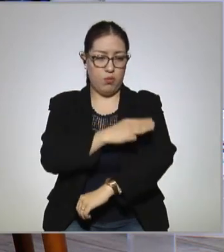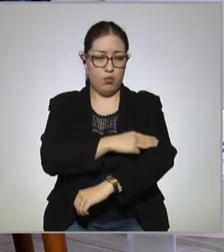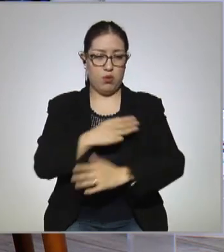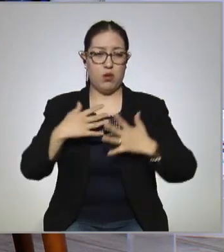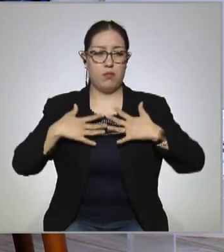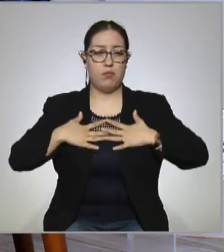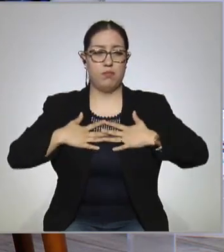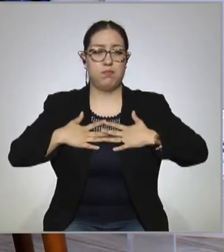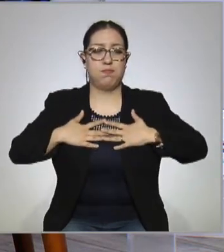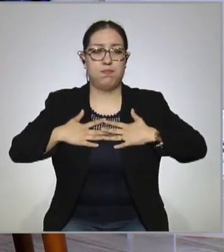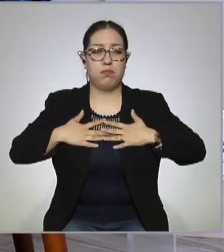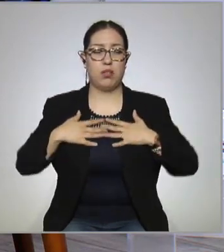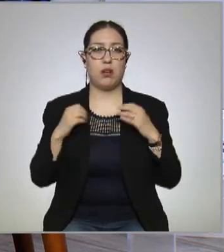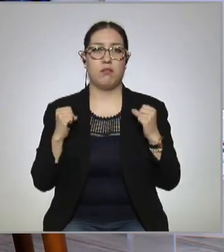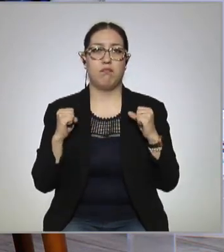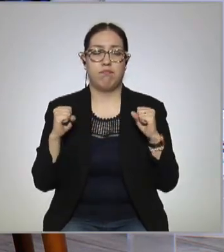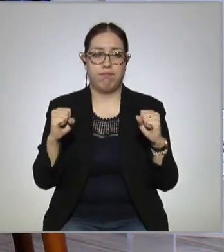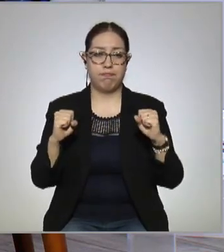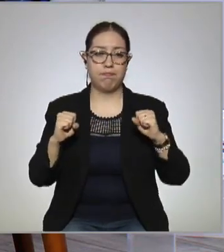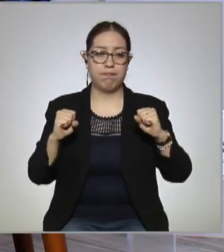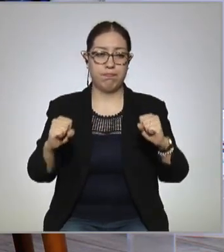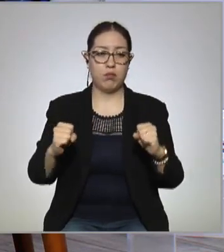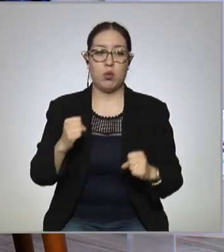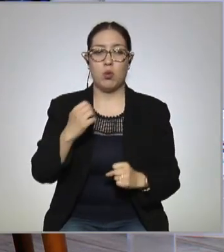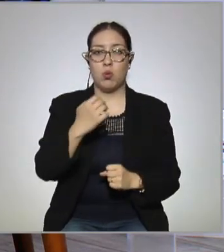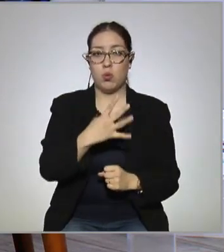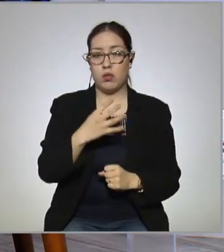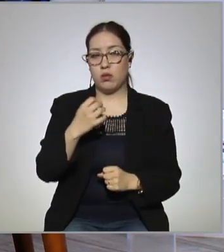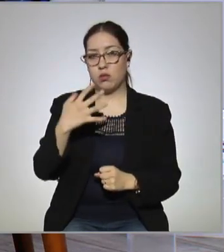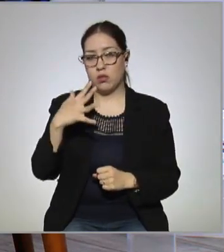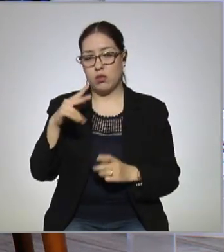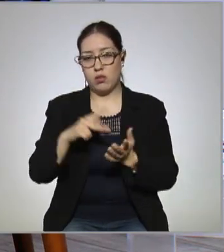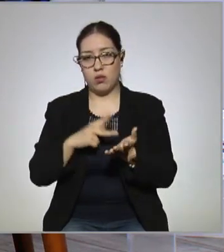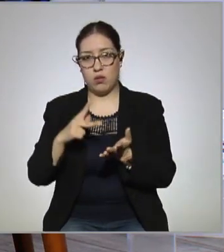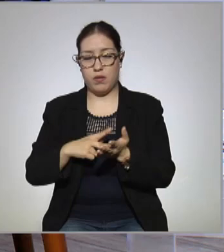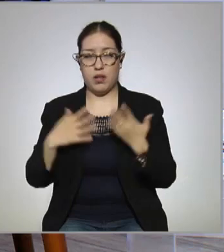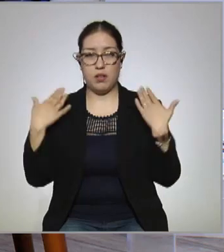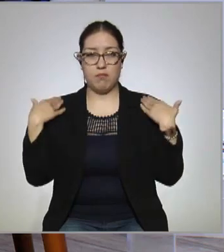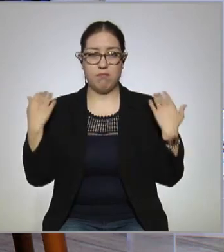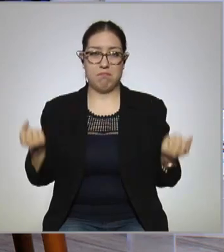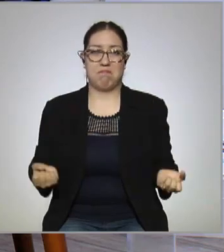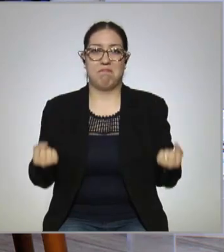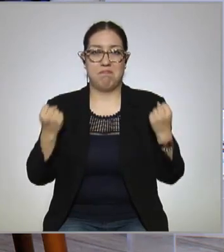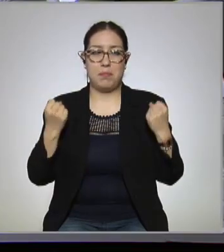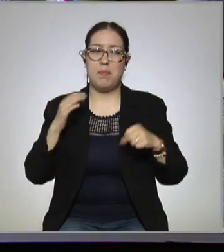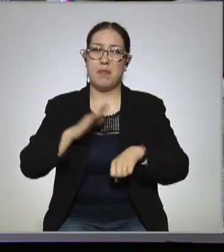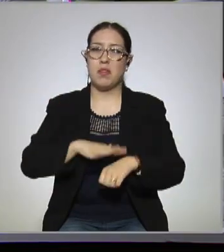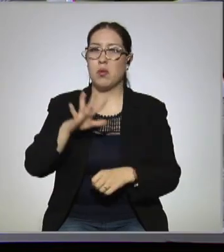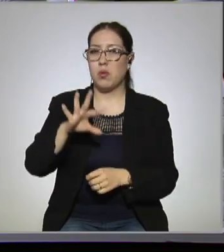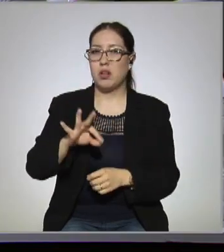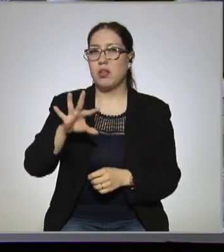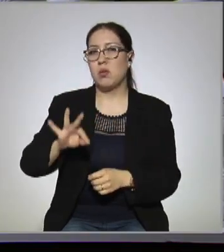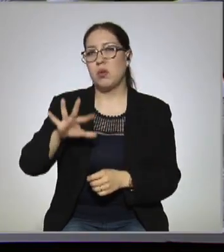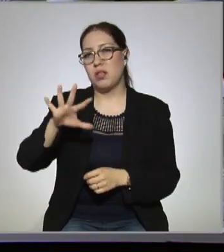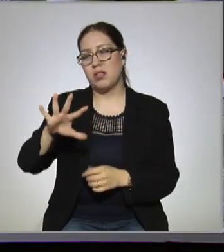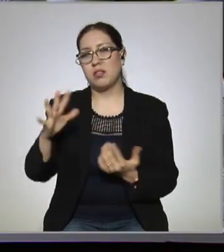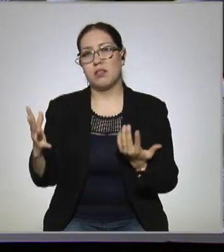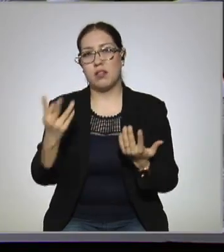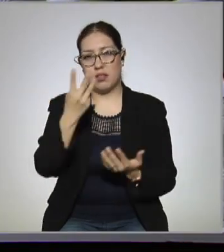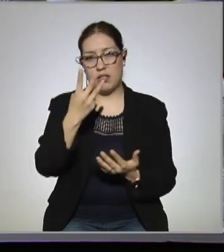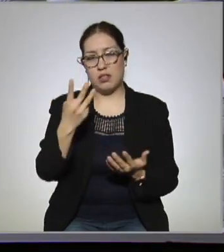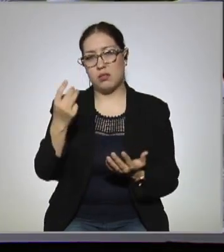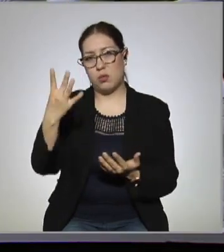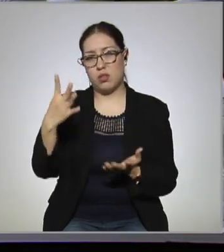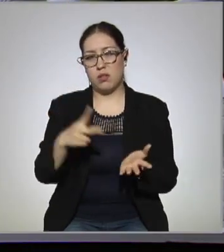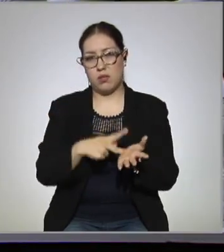Aguantan, no diré que lo que quieras, pero aguantan 4 o 5 veces más que un tendón rotador. No levantemos más allá de 40, 45 en 3 o 4 repeticiones.